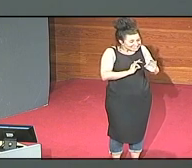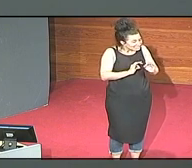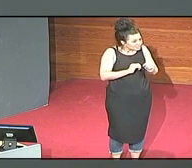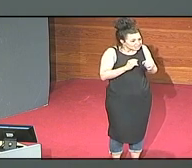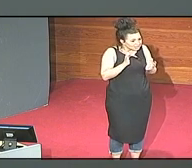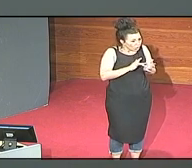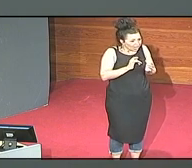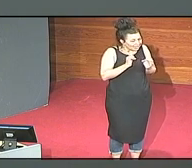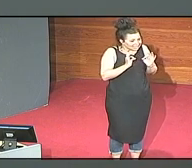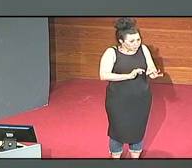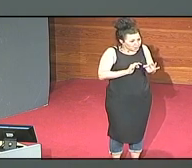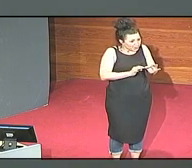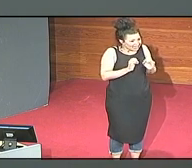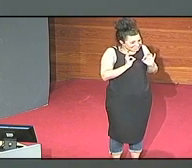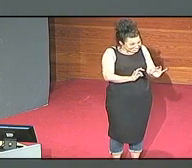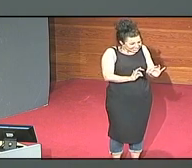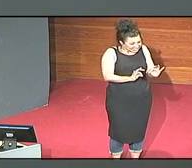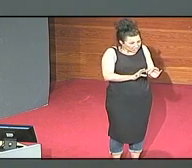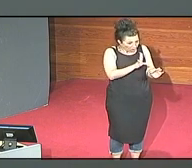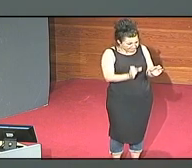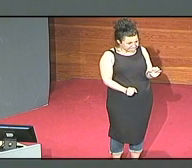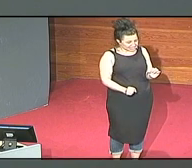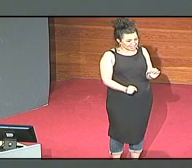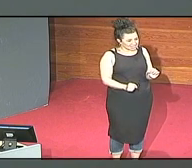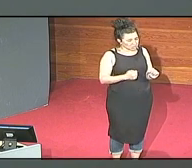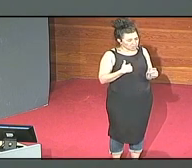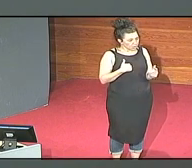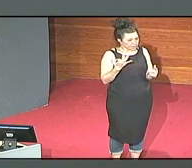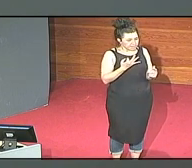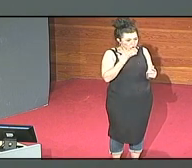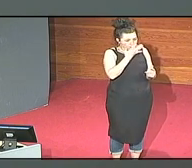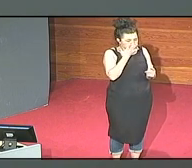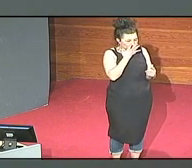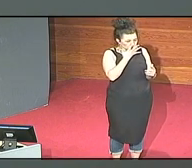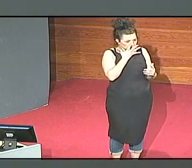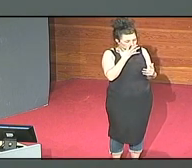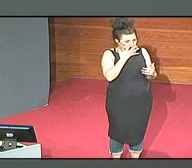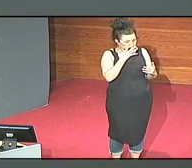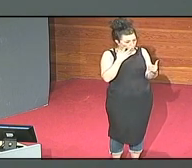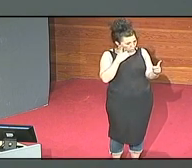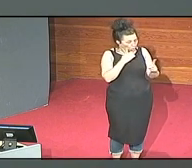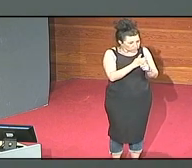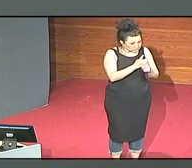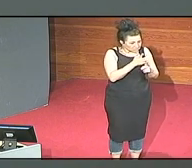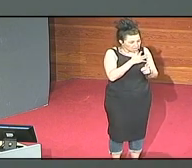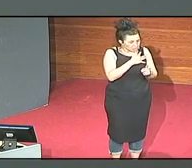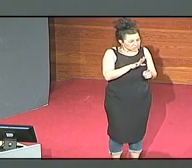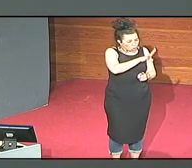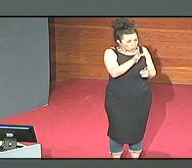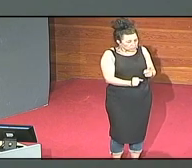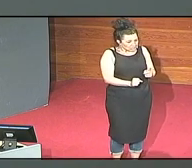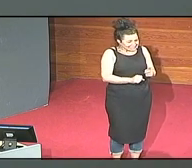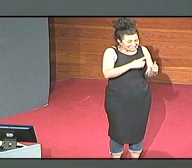sensación de que tienes que luchar contra sus propios prejuicios para contar un continente que es extremadamente diverso no es una